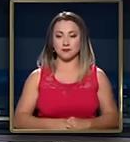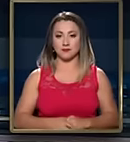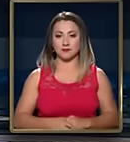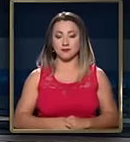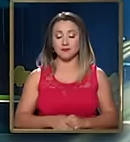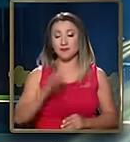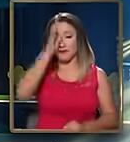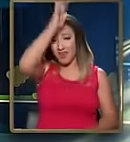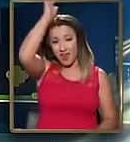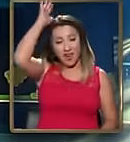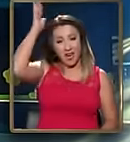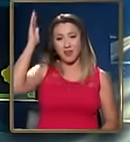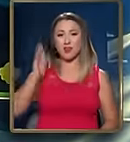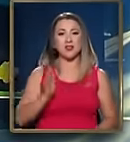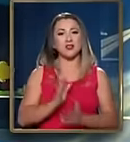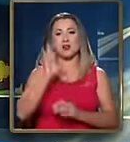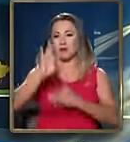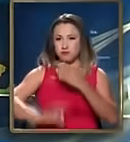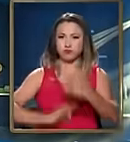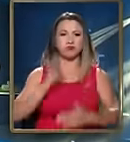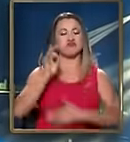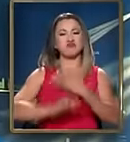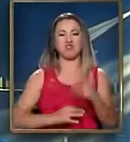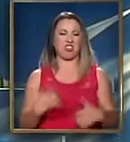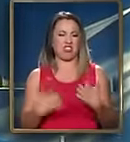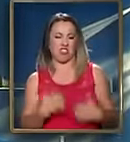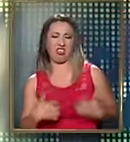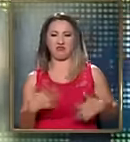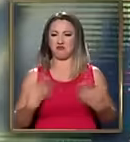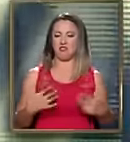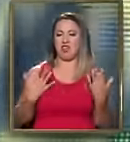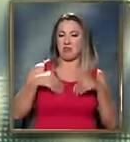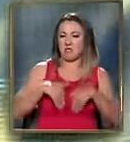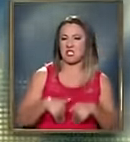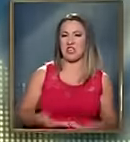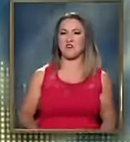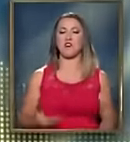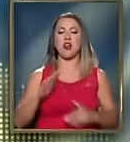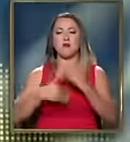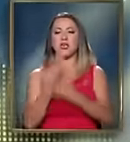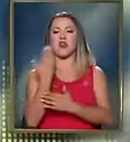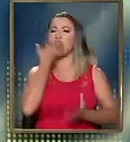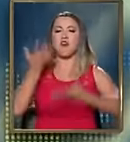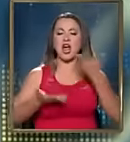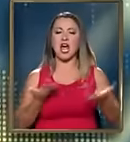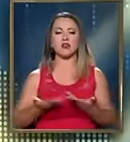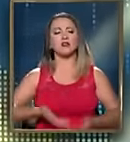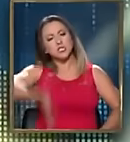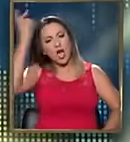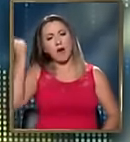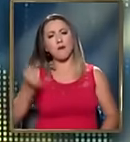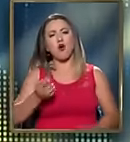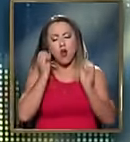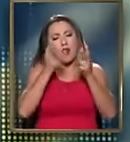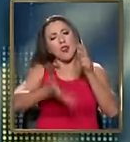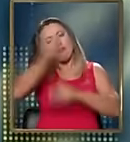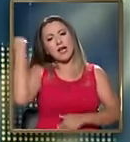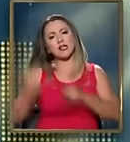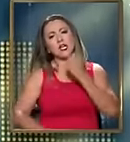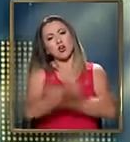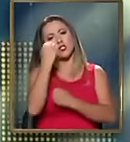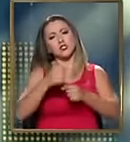El gallo andaba todo el día de mal genio, depresivo. En la mañana ya no los cantaba, los insultaba. ¡Levántate la chucha de su madre! Así,